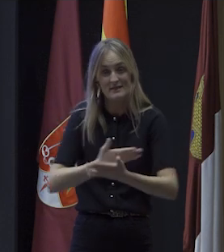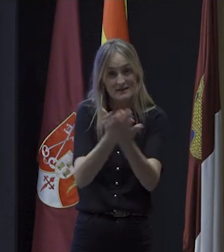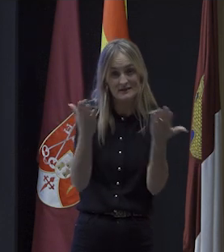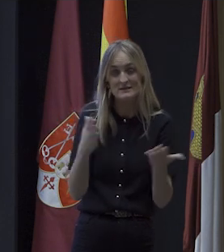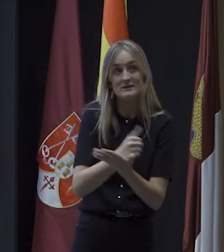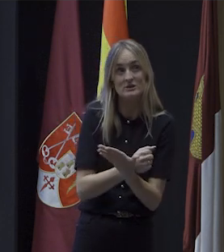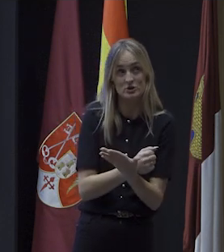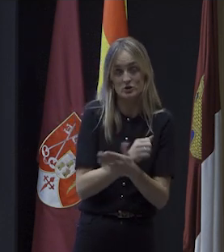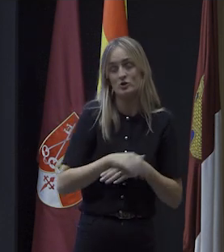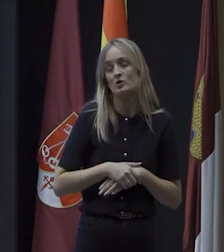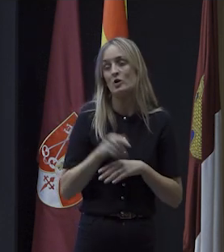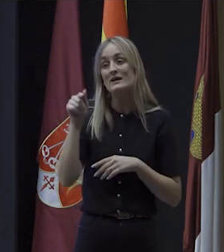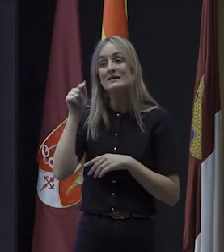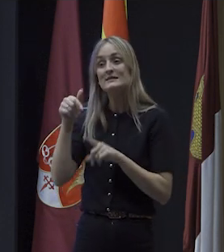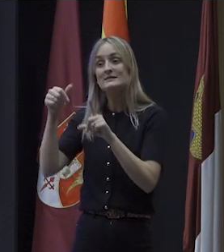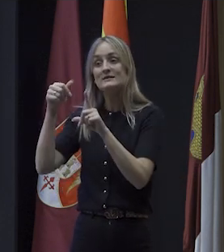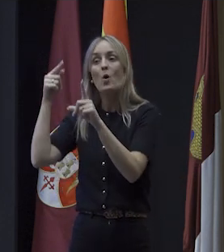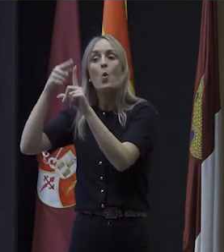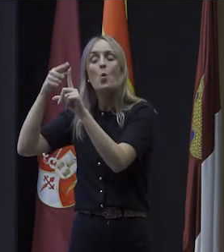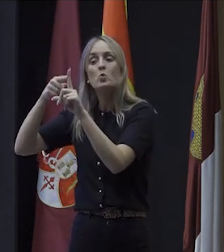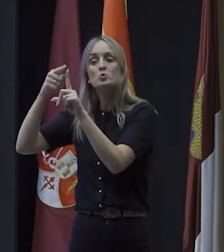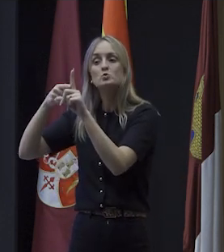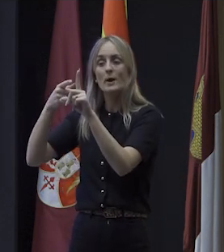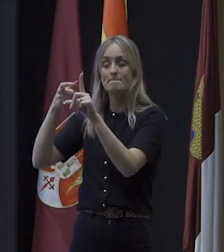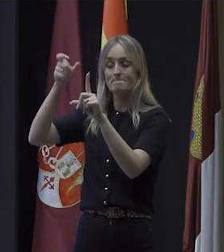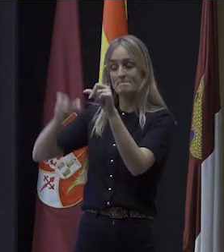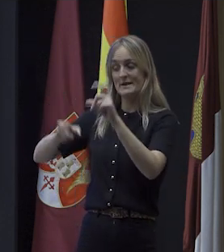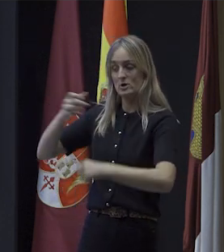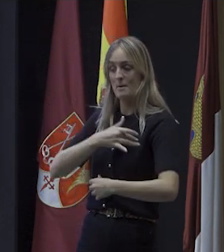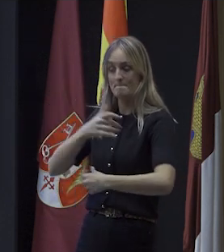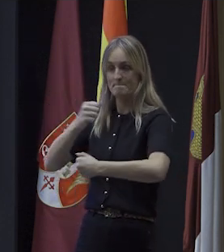famoso de ellos, que es su aplicación en pacientes con infarto agudo de miocardio.